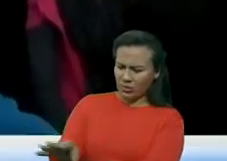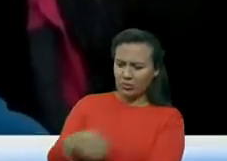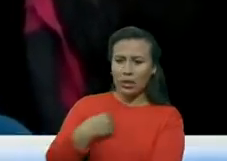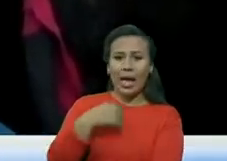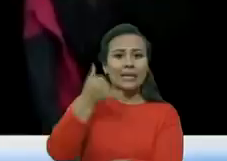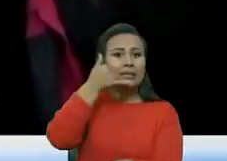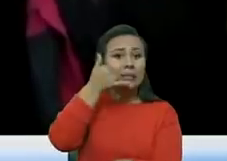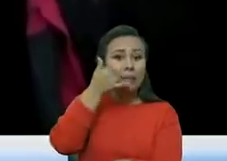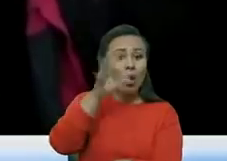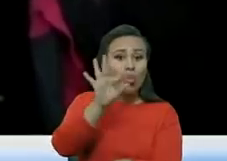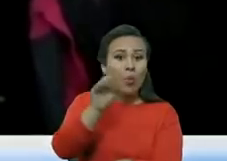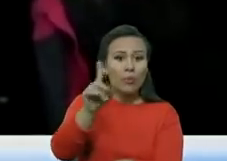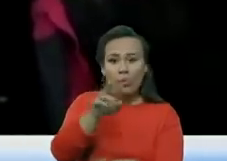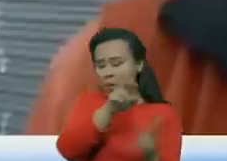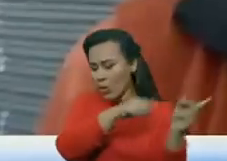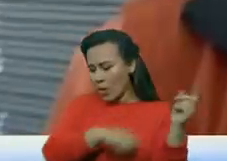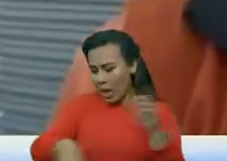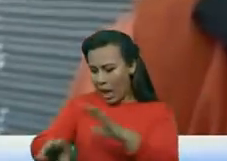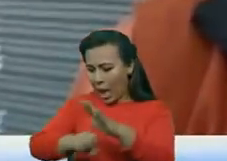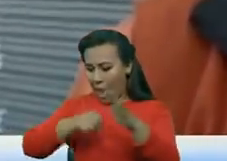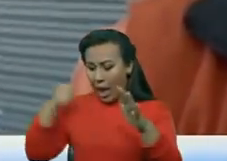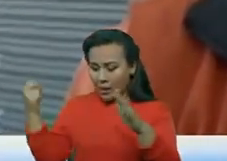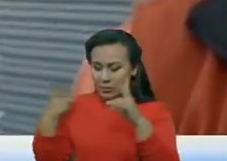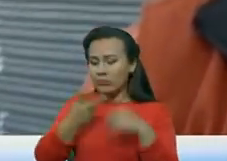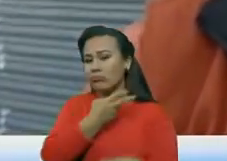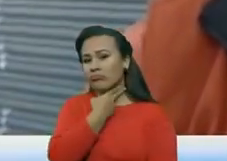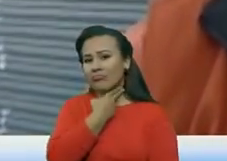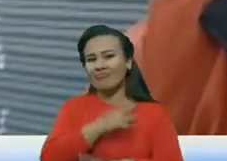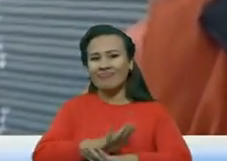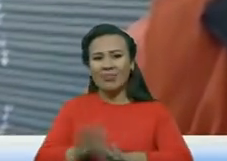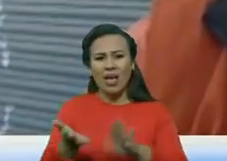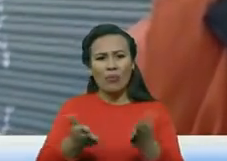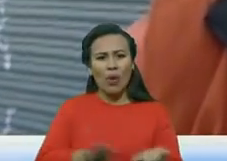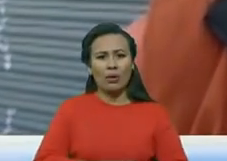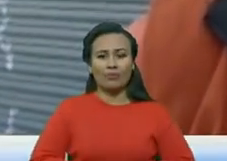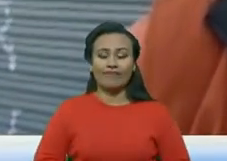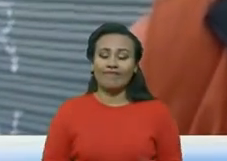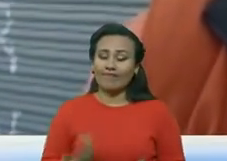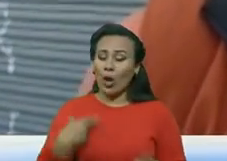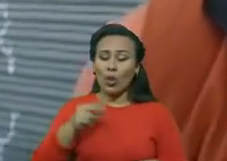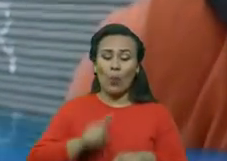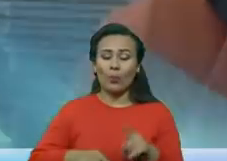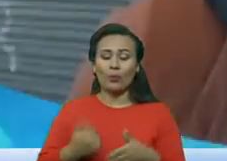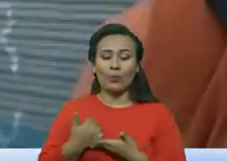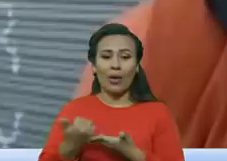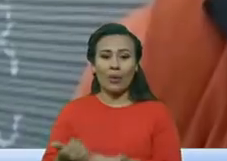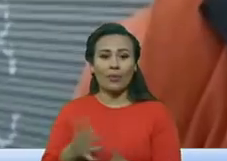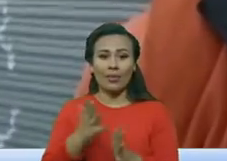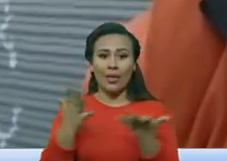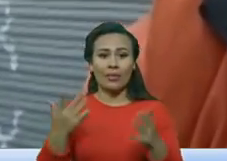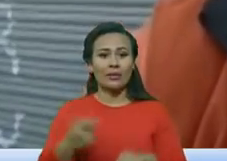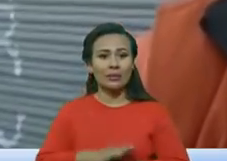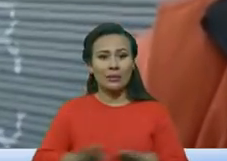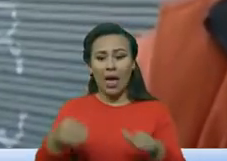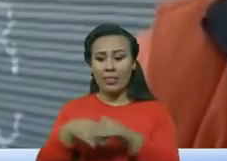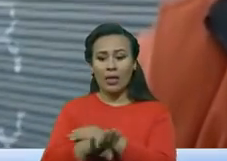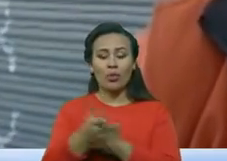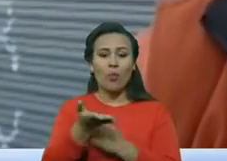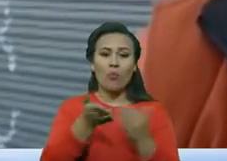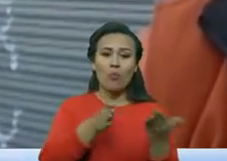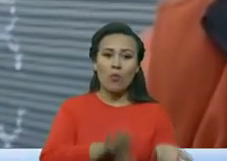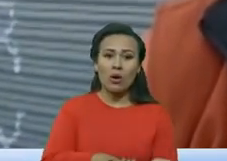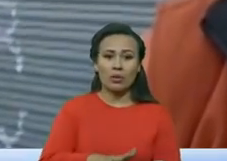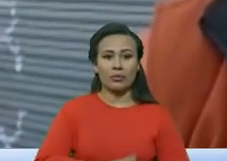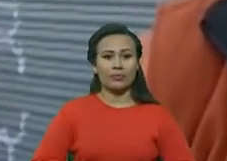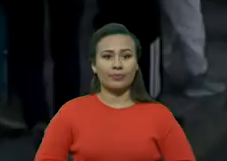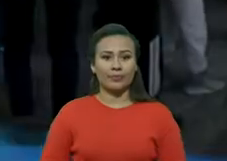hacer por el desafortunado. No sé, las novedades que dicen es que está muerto adentro y no sabemos más por